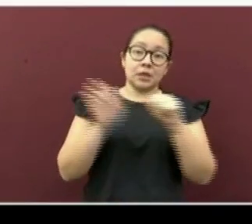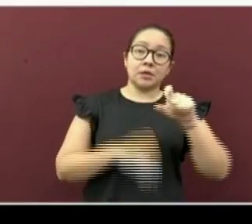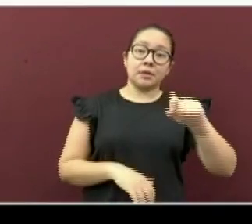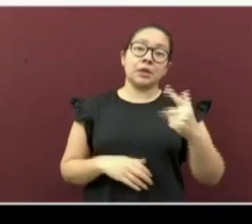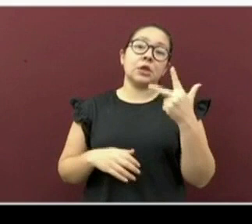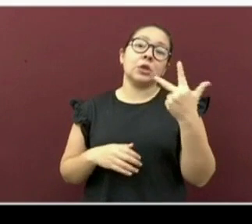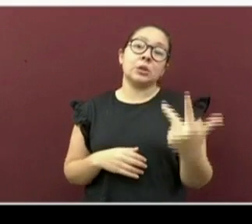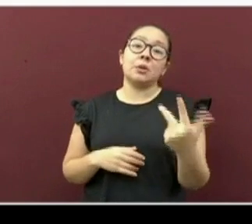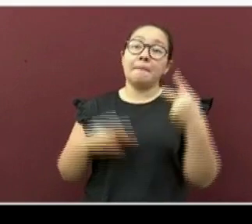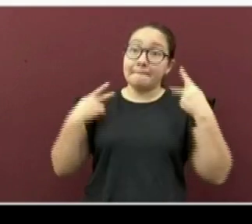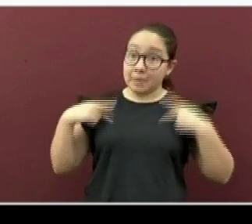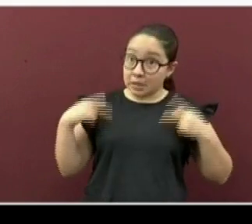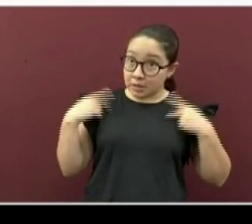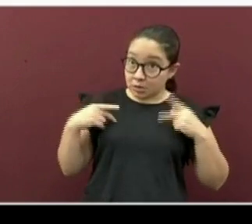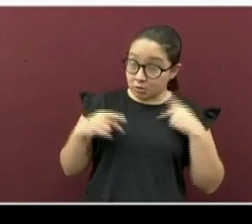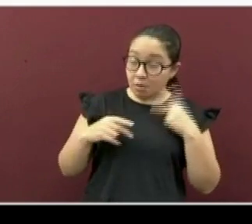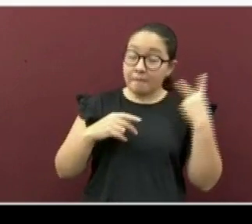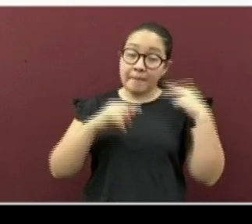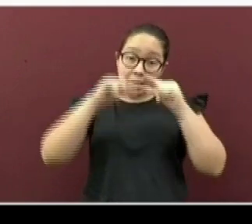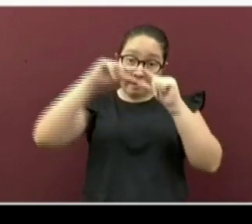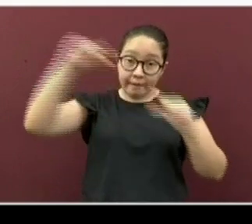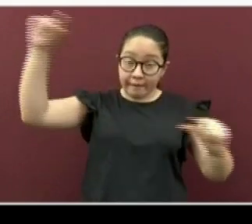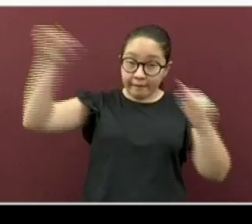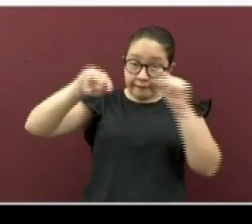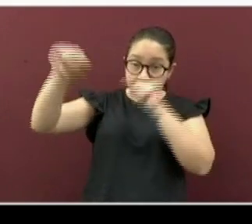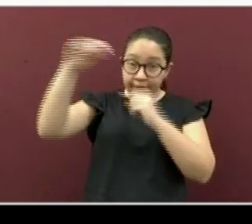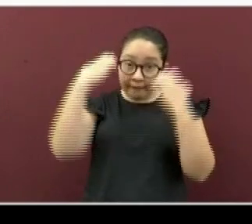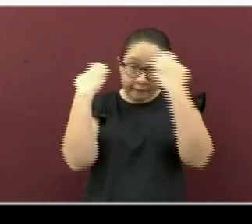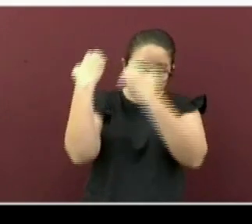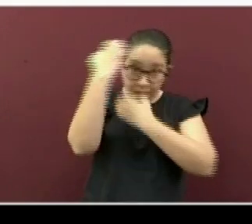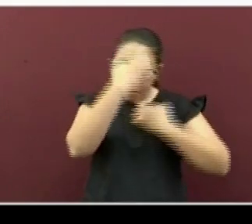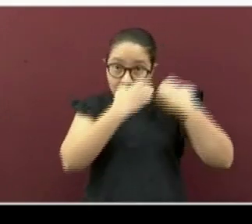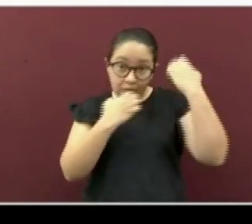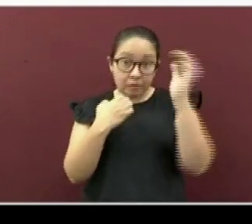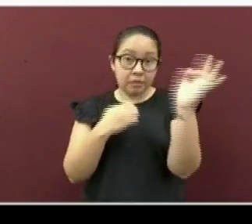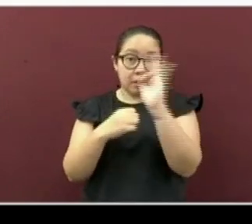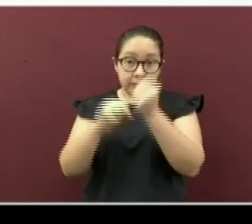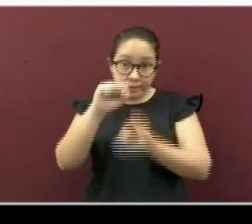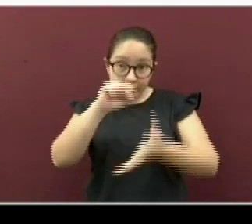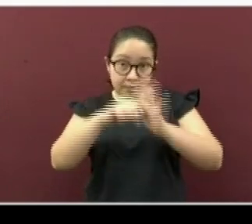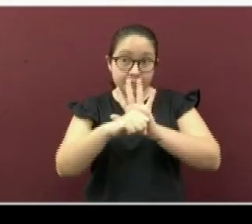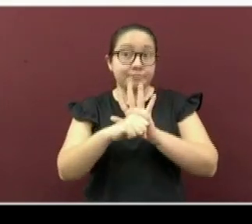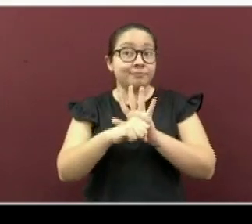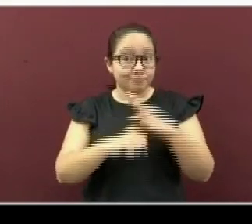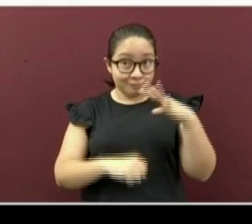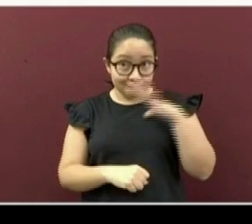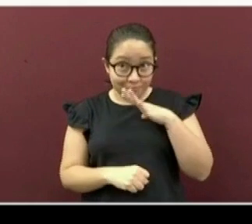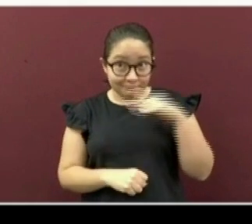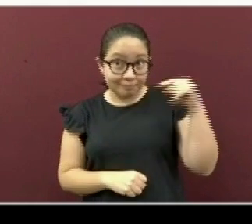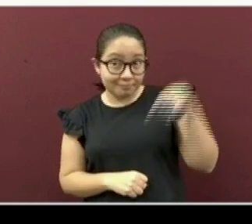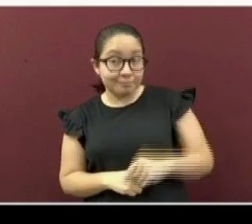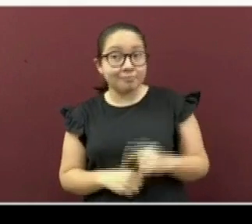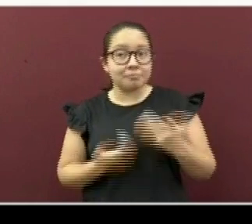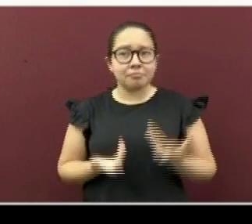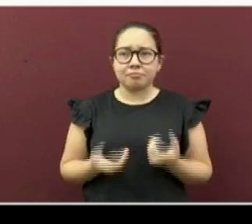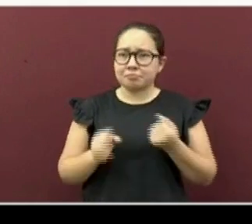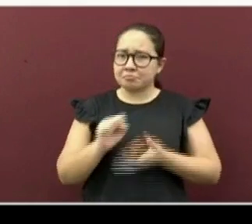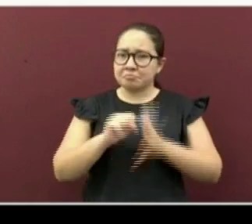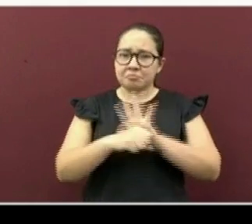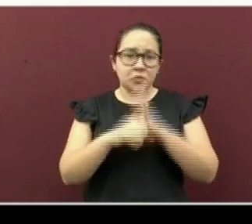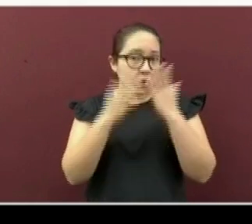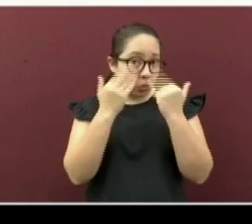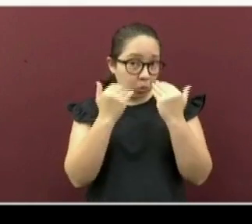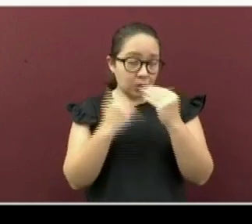209,628 los pacientes que se han atendido en el estado con diagnóstico probable de COVID-19. Con resultado